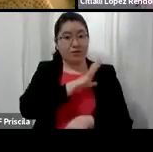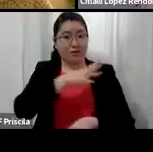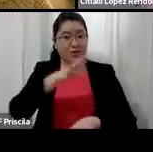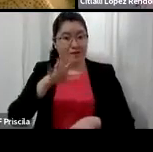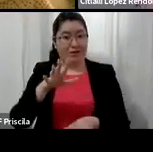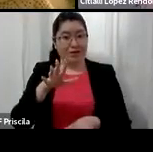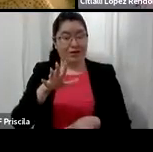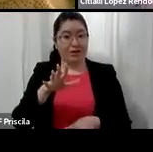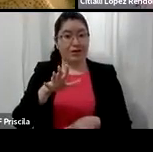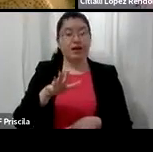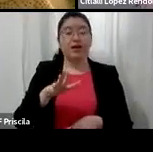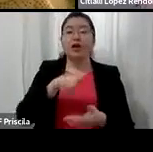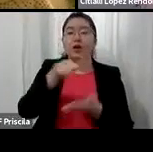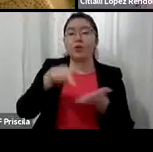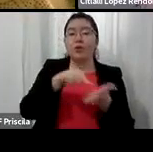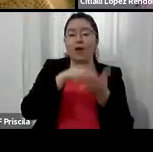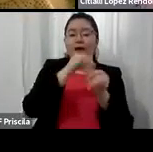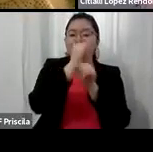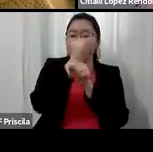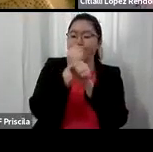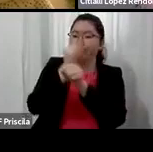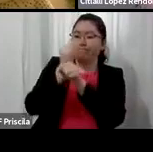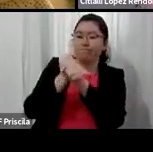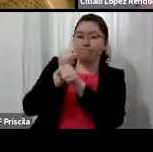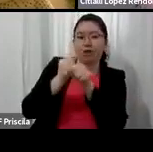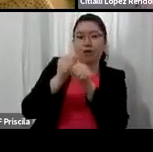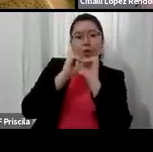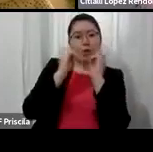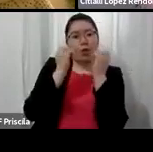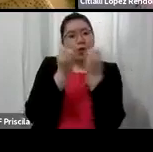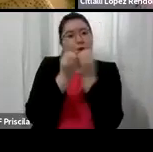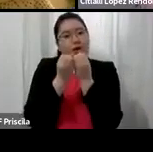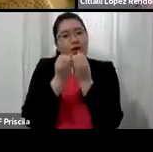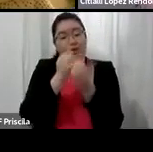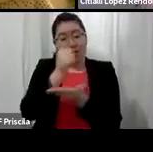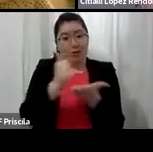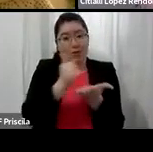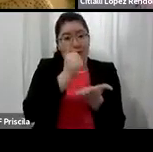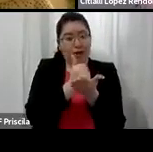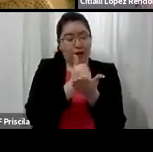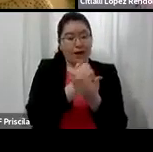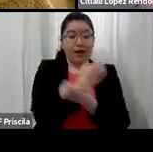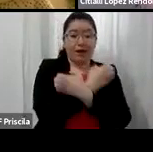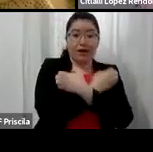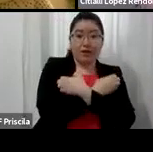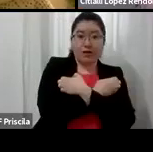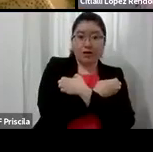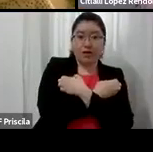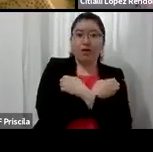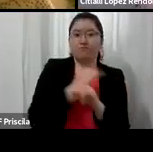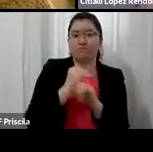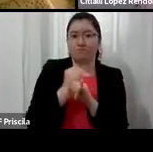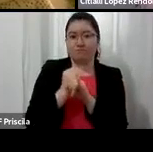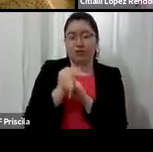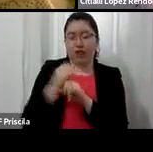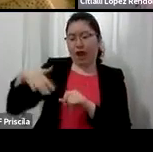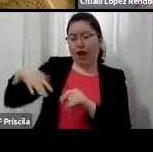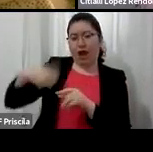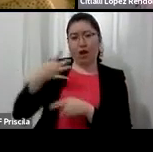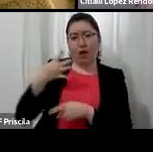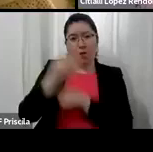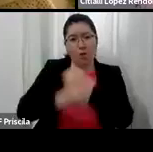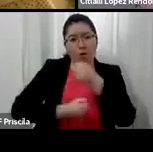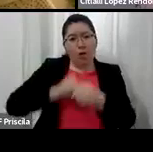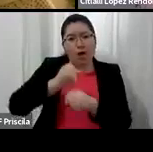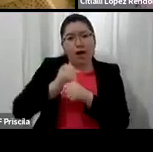directora general y del área de investigación de la Organización Ciudadana Educación Intermedia. En los últimos 4 años ha dirigido proyectos de